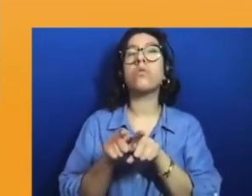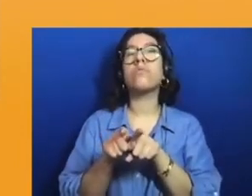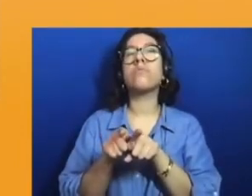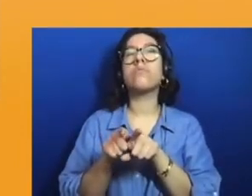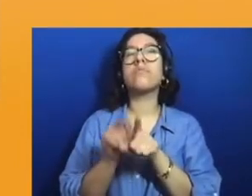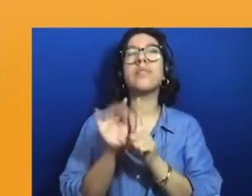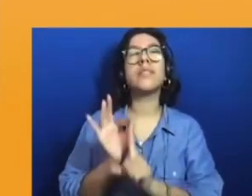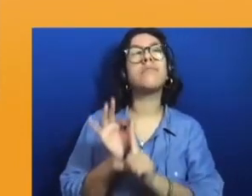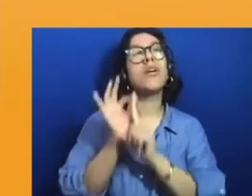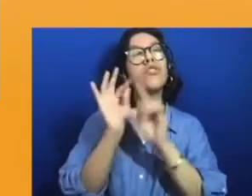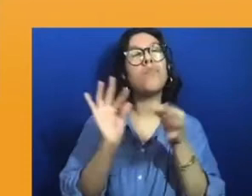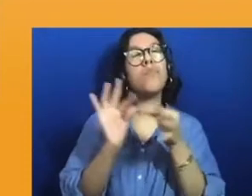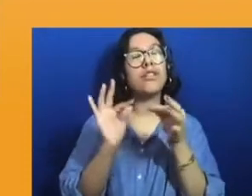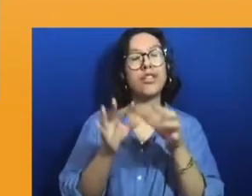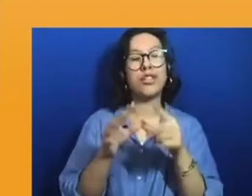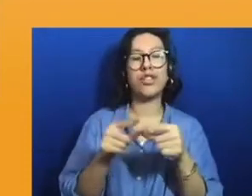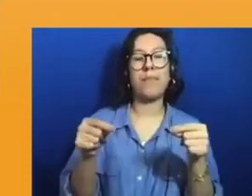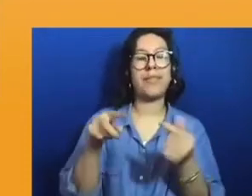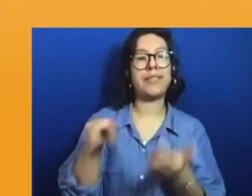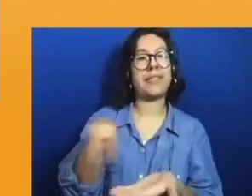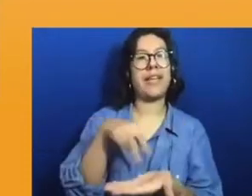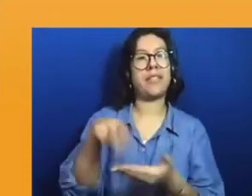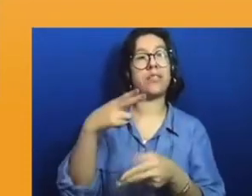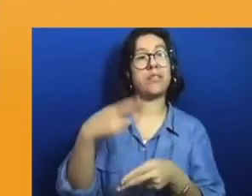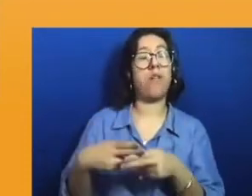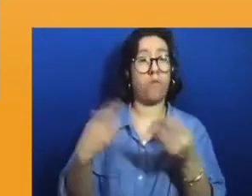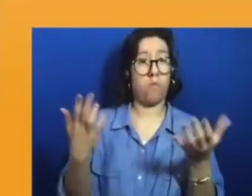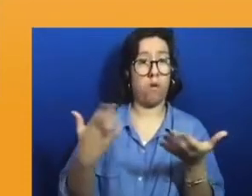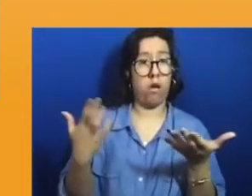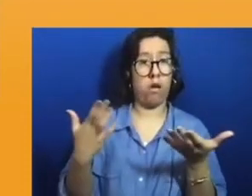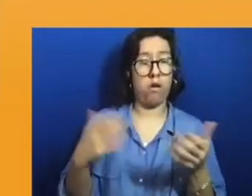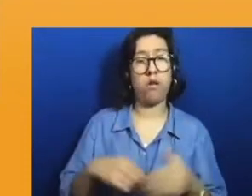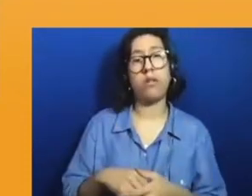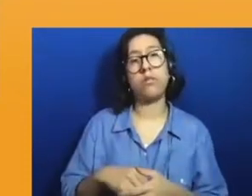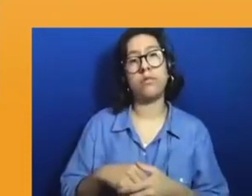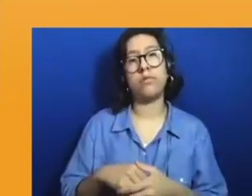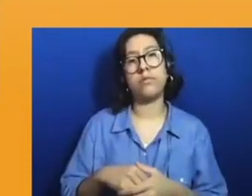hay otra cosa que es muy especial de la danza japonesa y se llama Suodori,